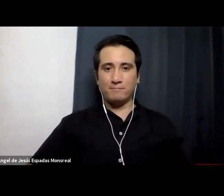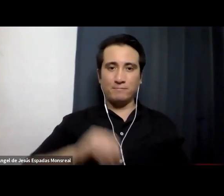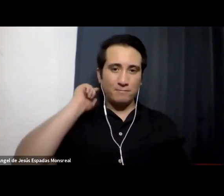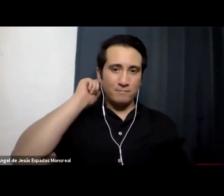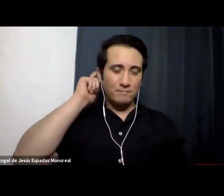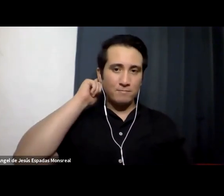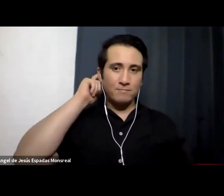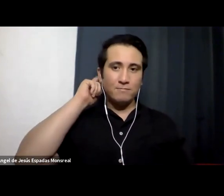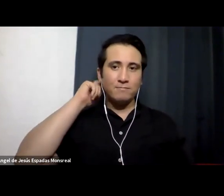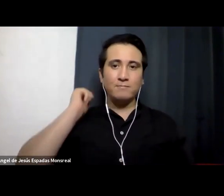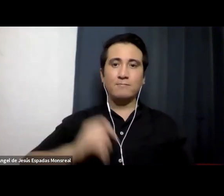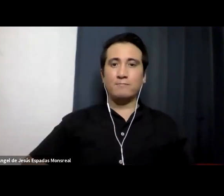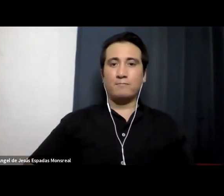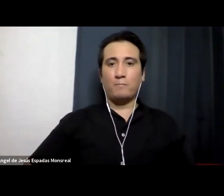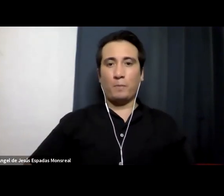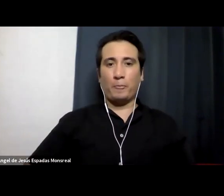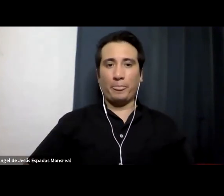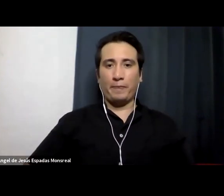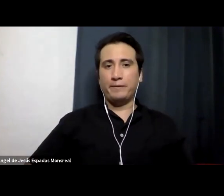Nada más me dejan saber si...